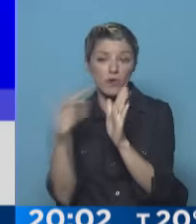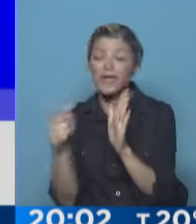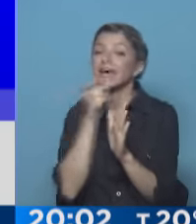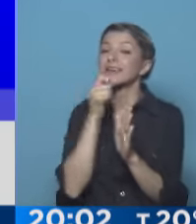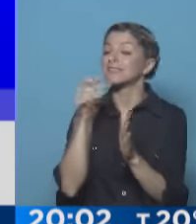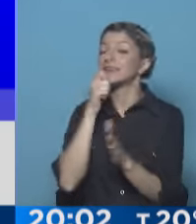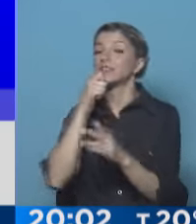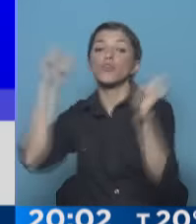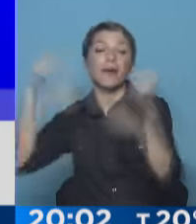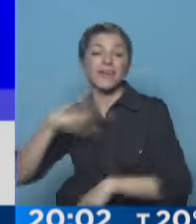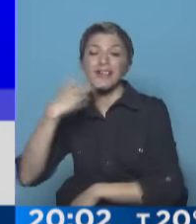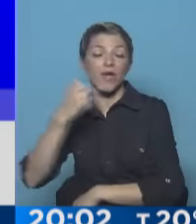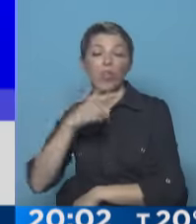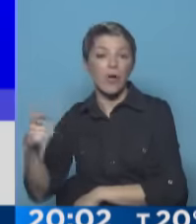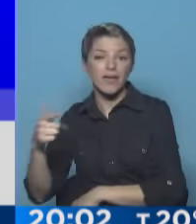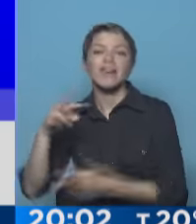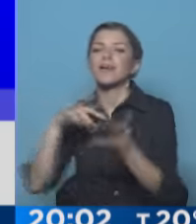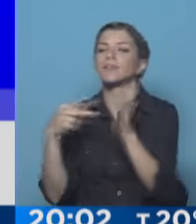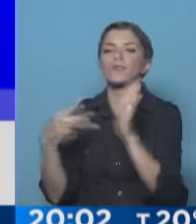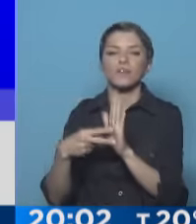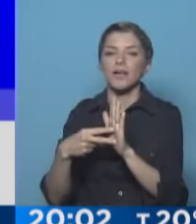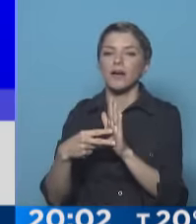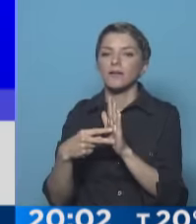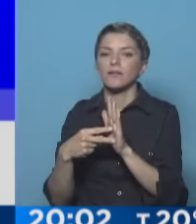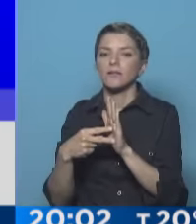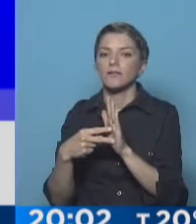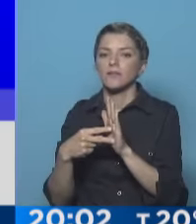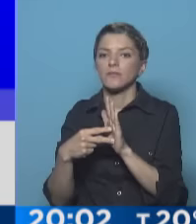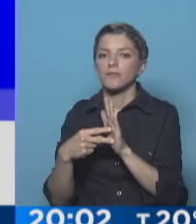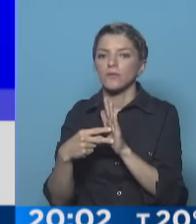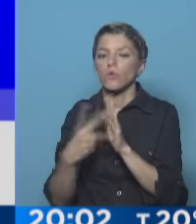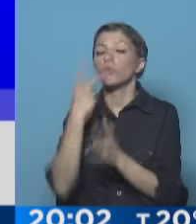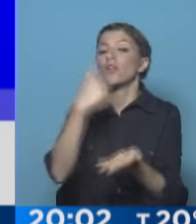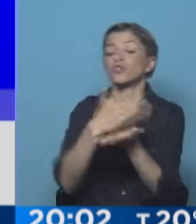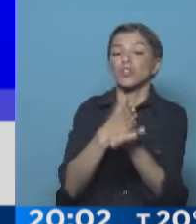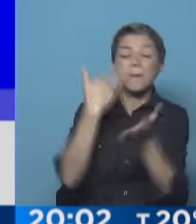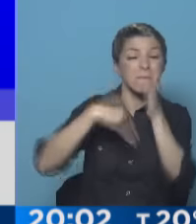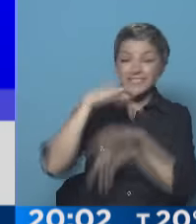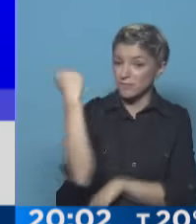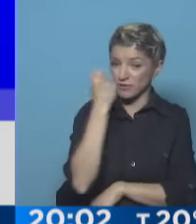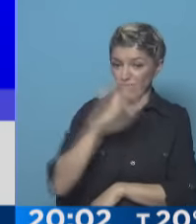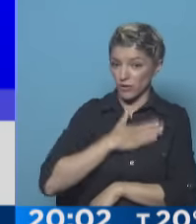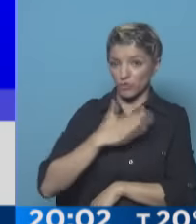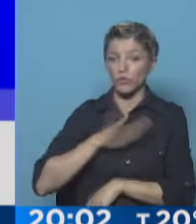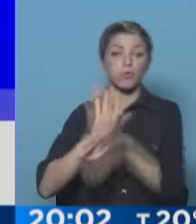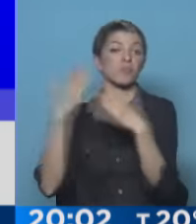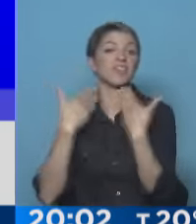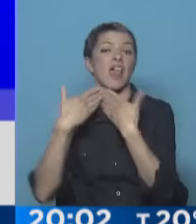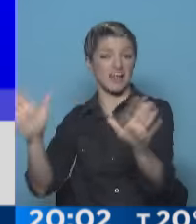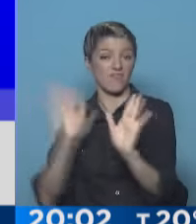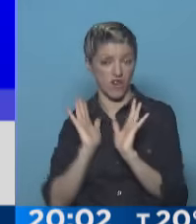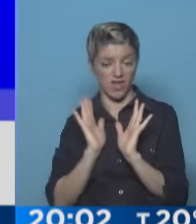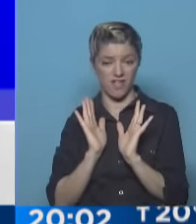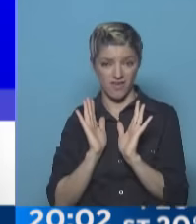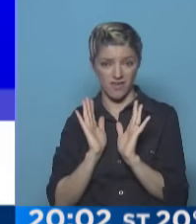quiere decir dejar Librado a cualquier cosa eh una de la de los vectores más importantes en cualquier gobierno que se se